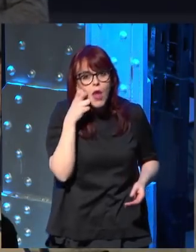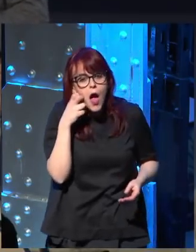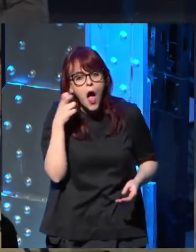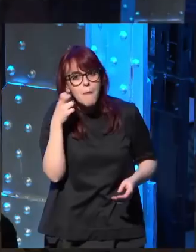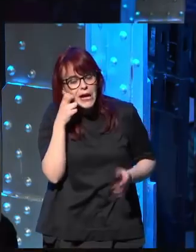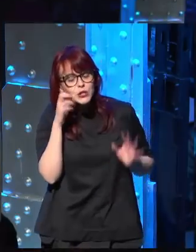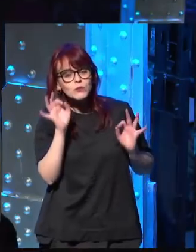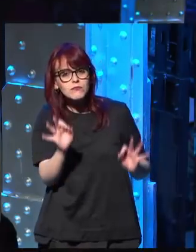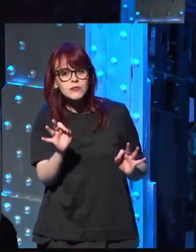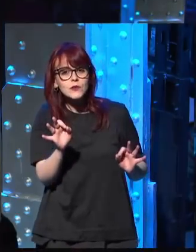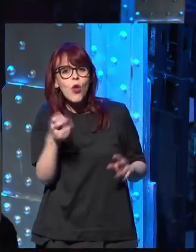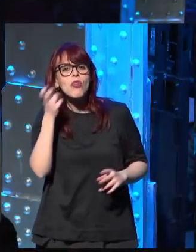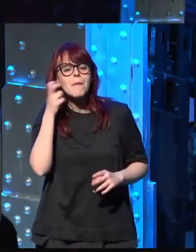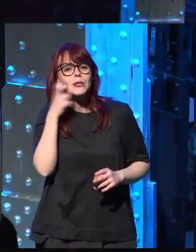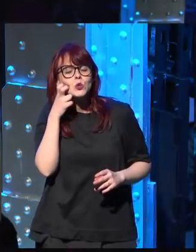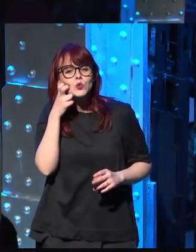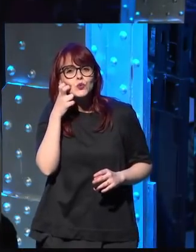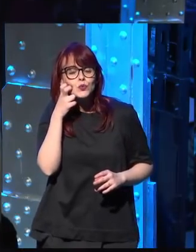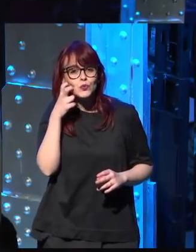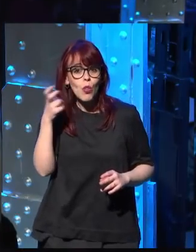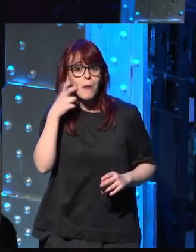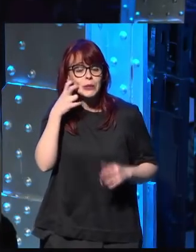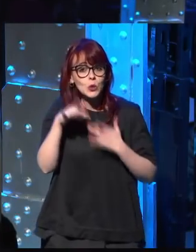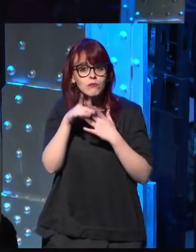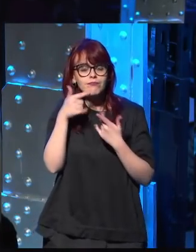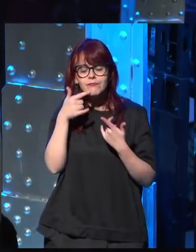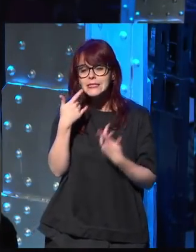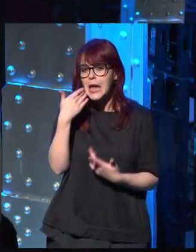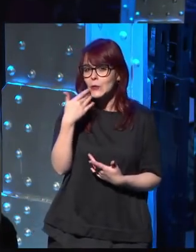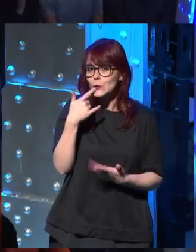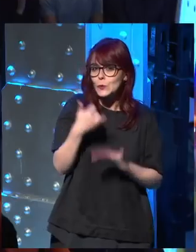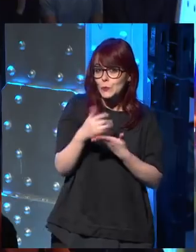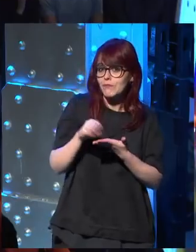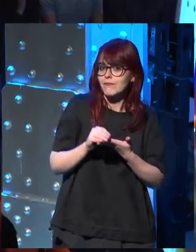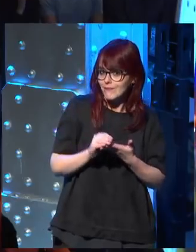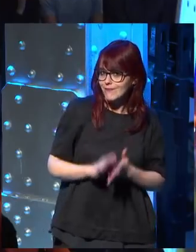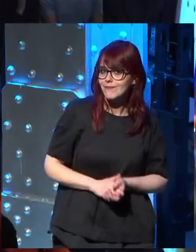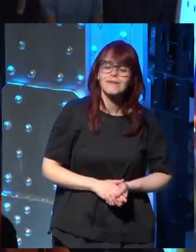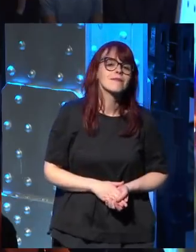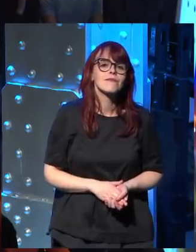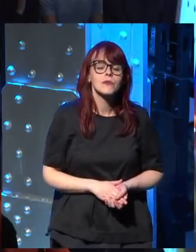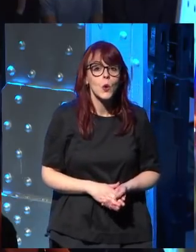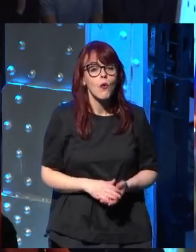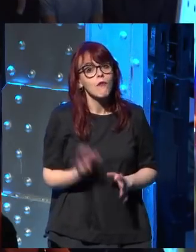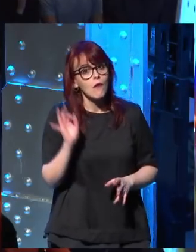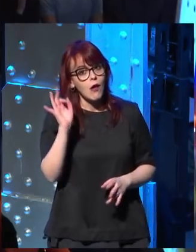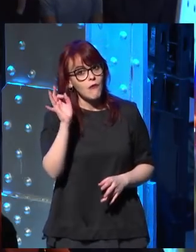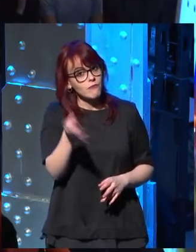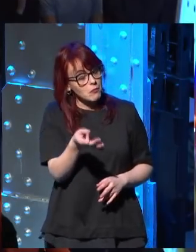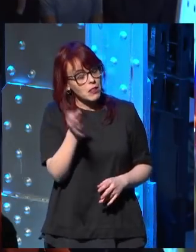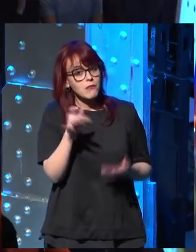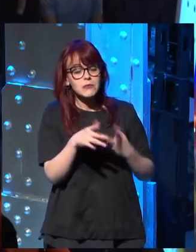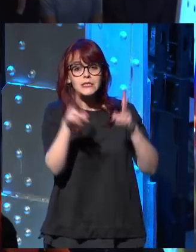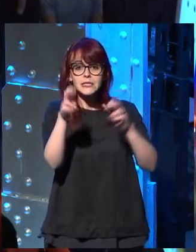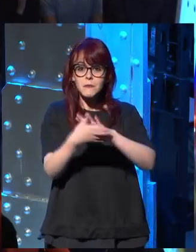¿no? ¿Qué pasa con los zapatos cuando, ¿no? Un cadáver, ¿no? La verdad es que